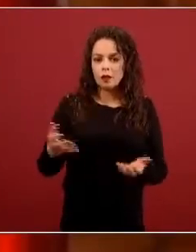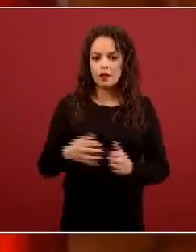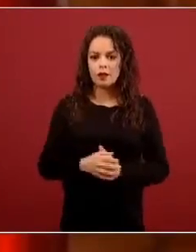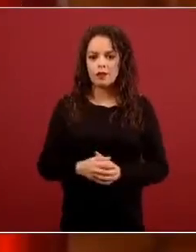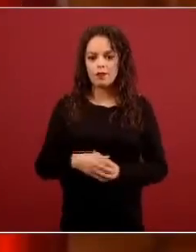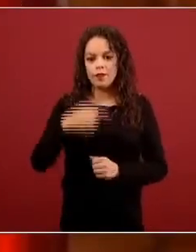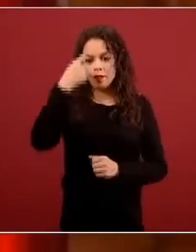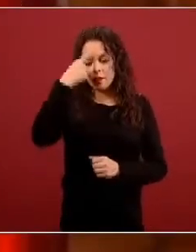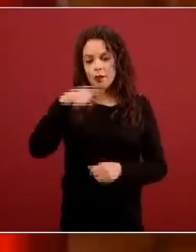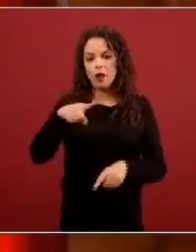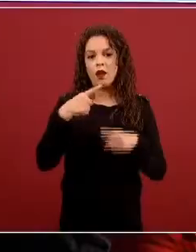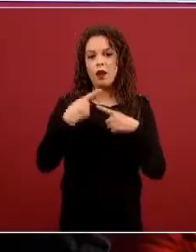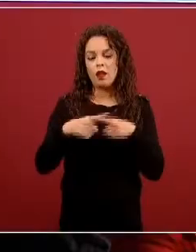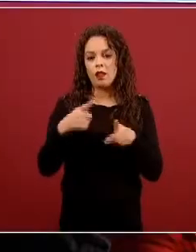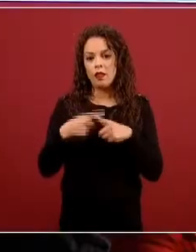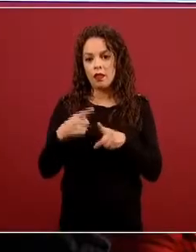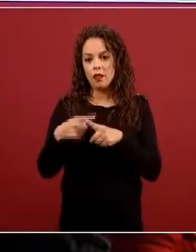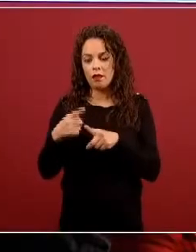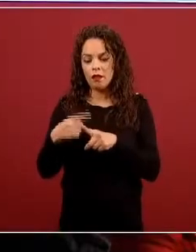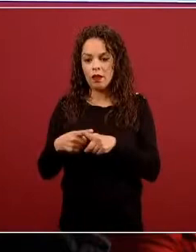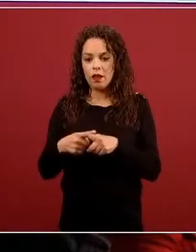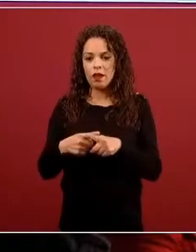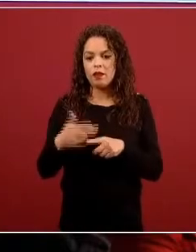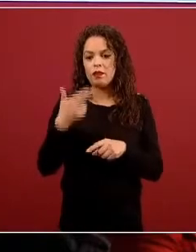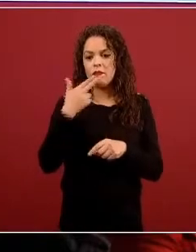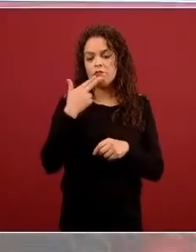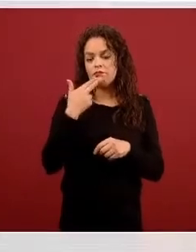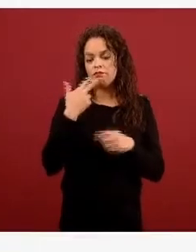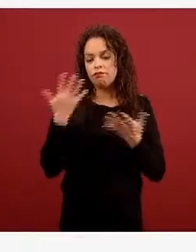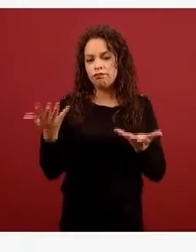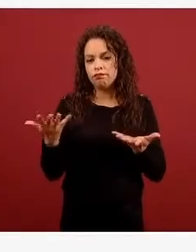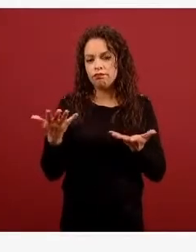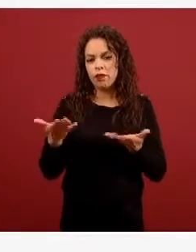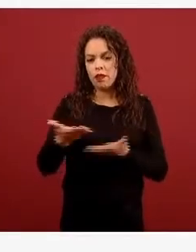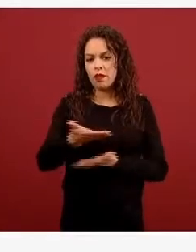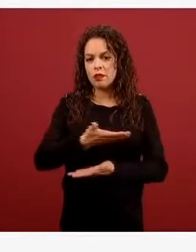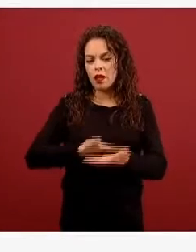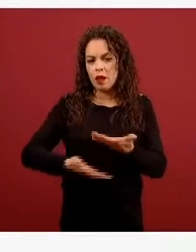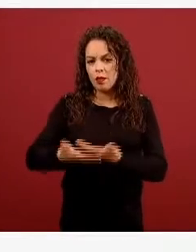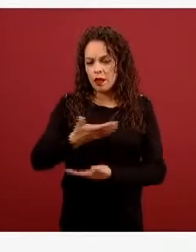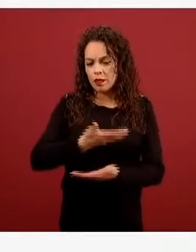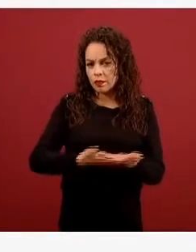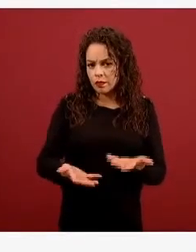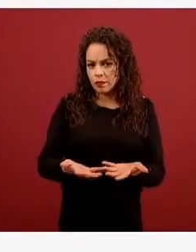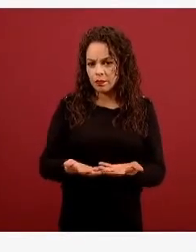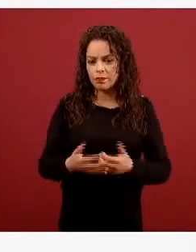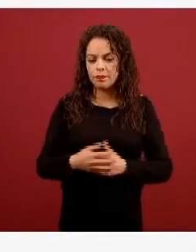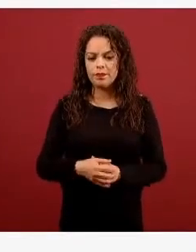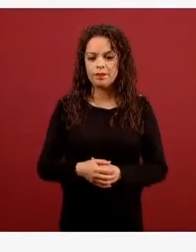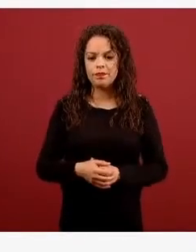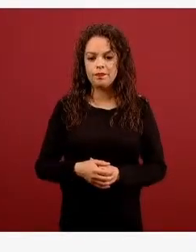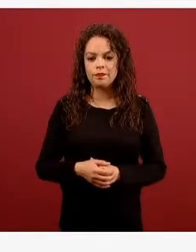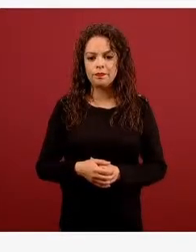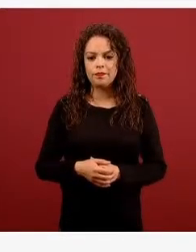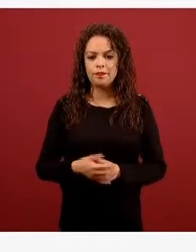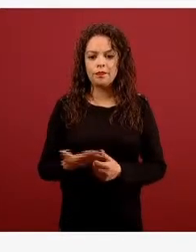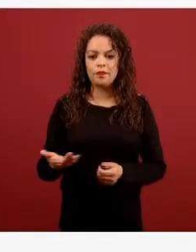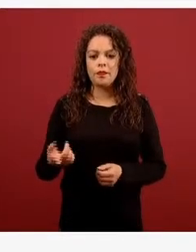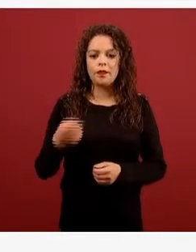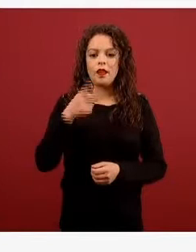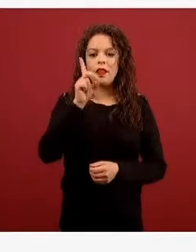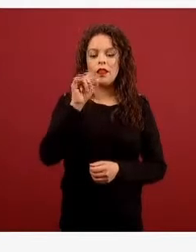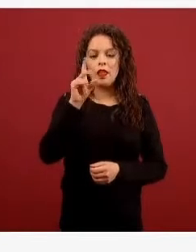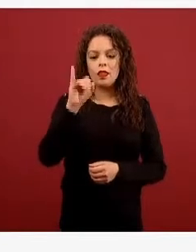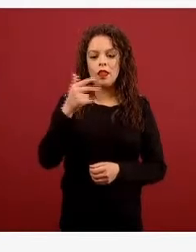diferentes servicios. Específicamente, Didi puso un programa que se llama Didi Heroes, o Héroes